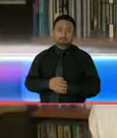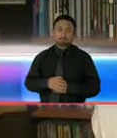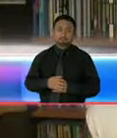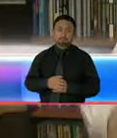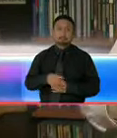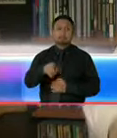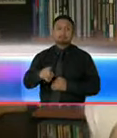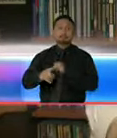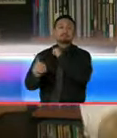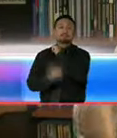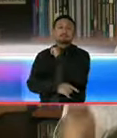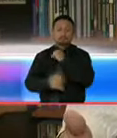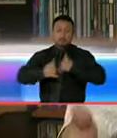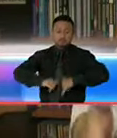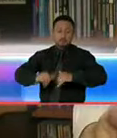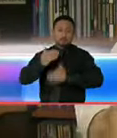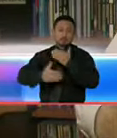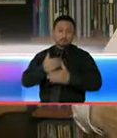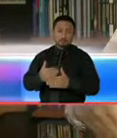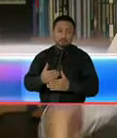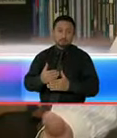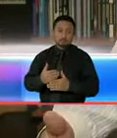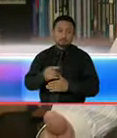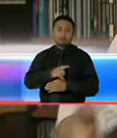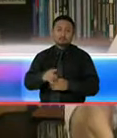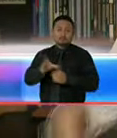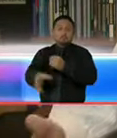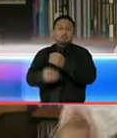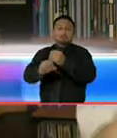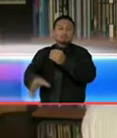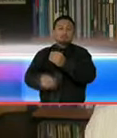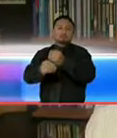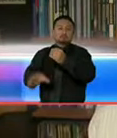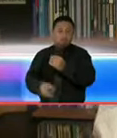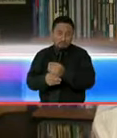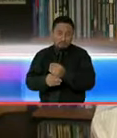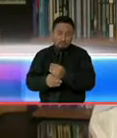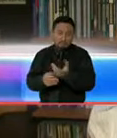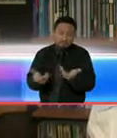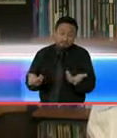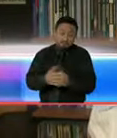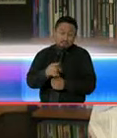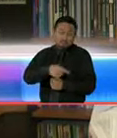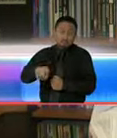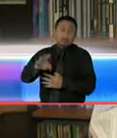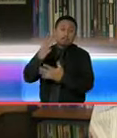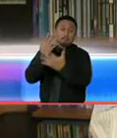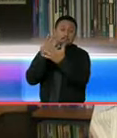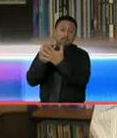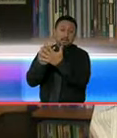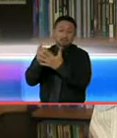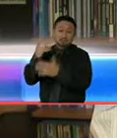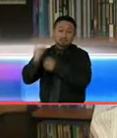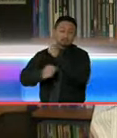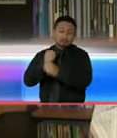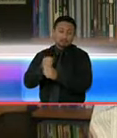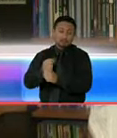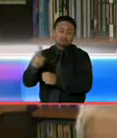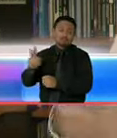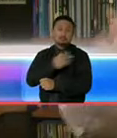estas penas que sigan de esos procesos serán acumulativas, se sumarán, y por lo tanto la prisión que tendrá que pagar